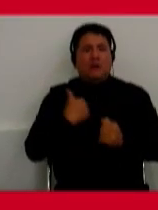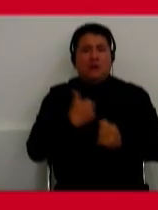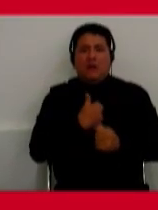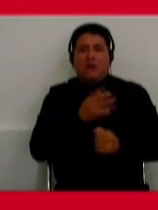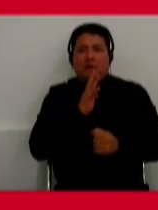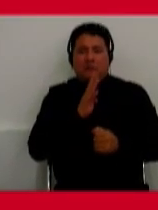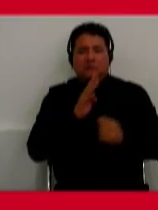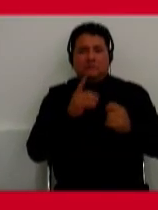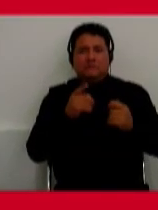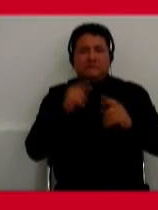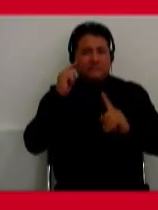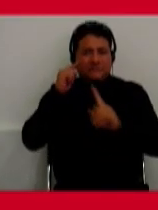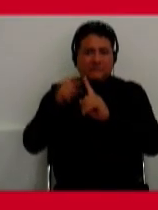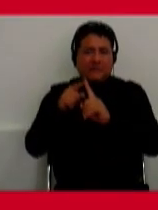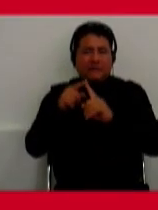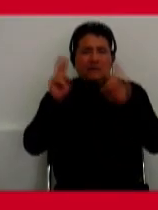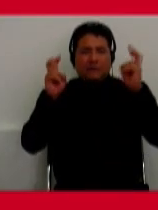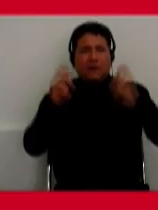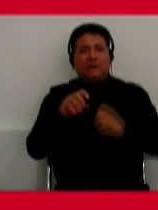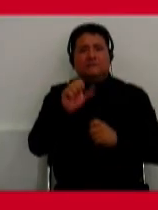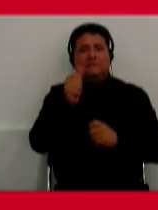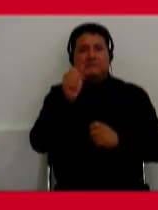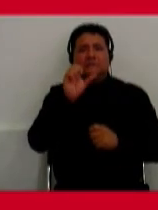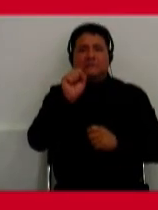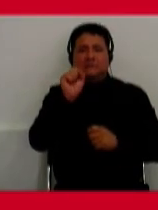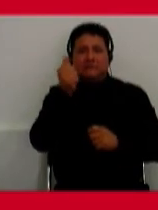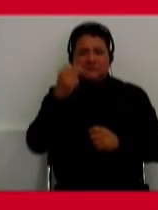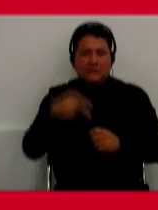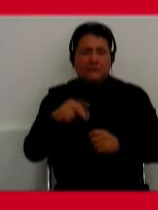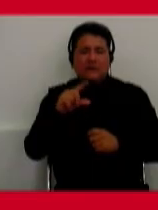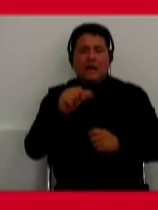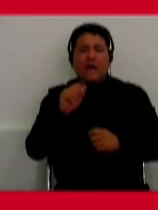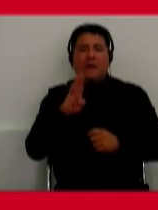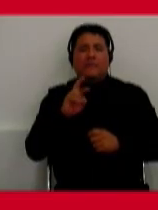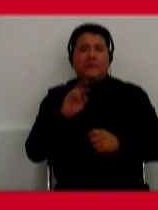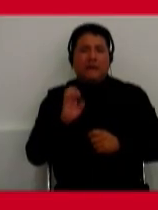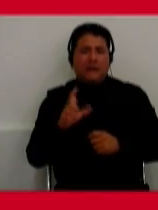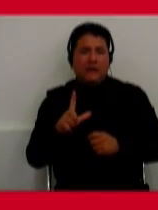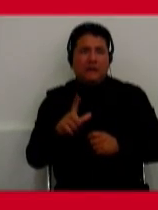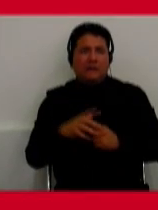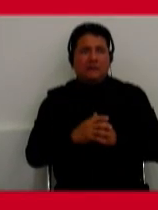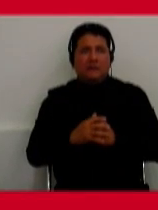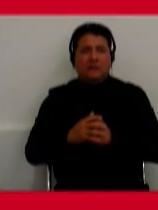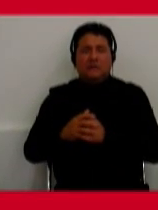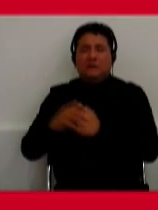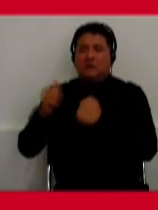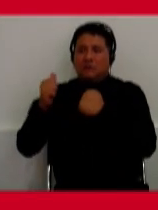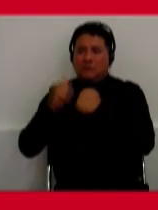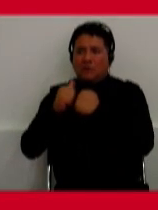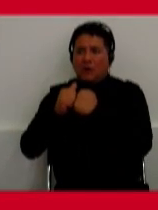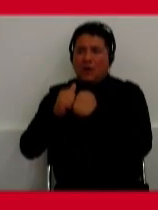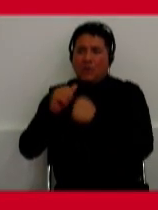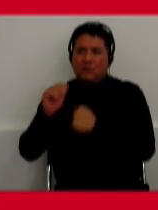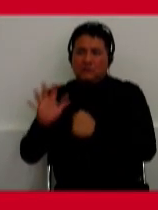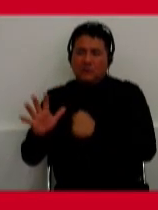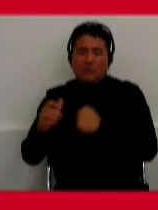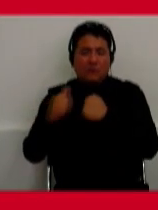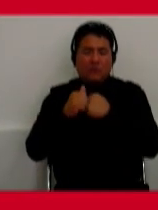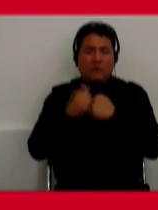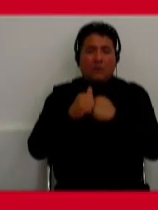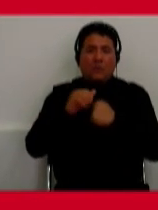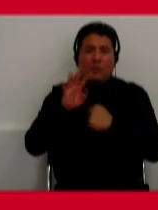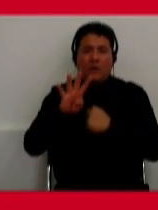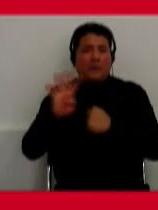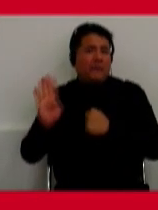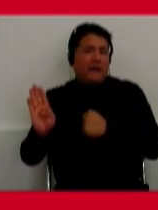San Gabriel, donde la mayor cantidad de roca, hablamos un 99%, está en roca 5 y roca 4B. En promedio de RMR